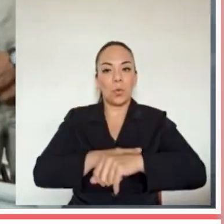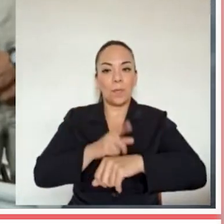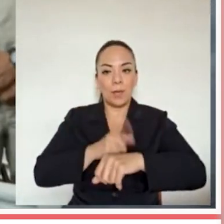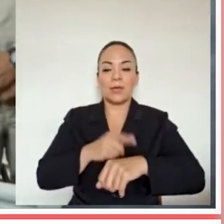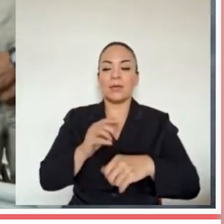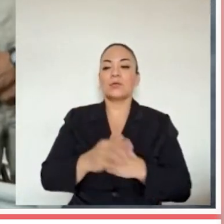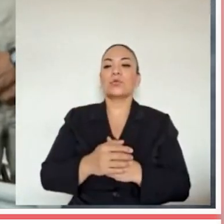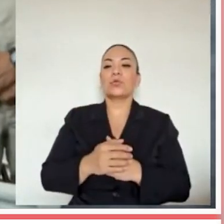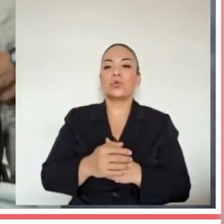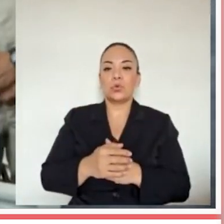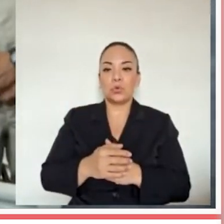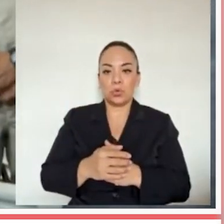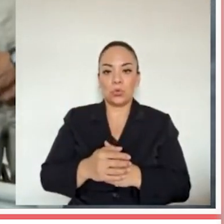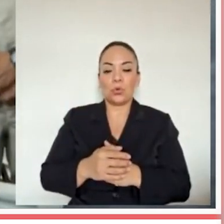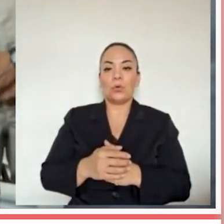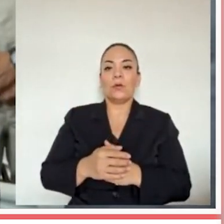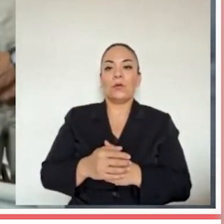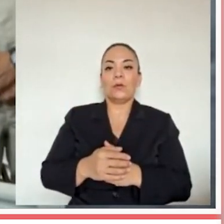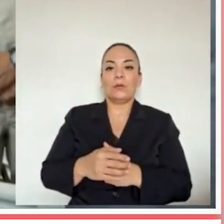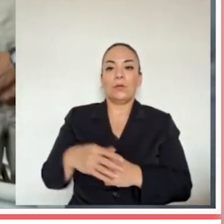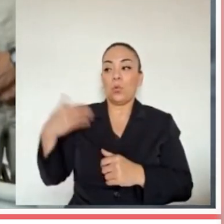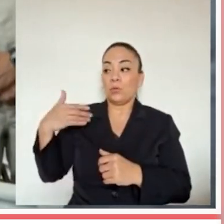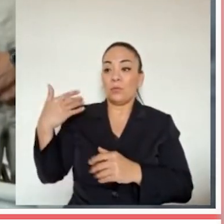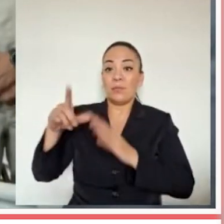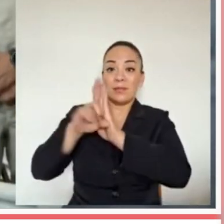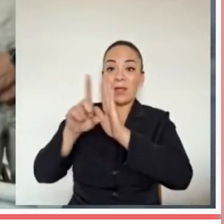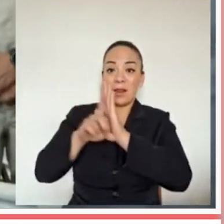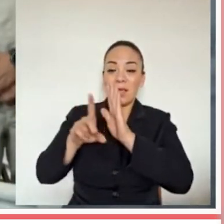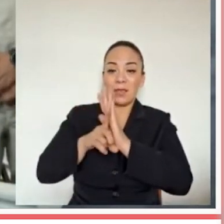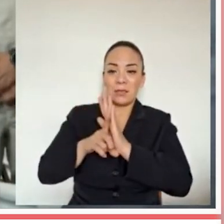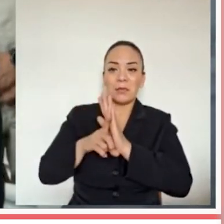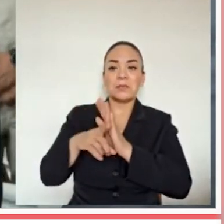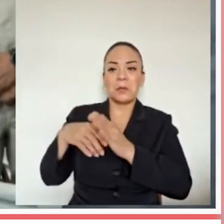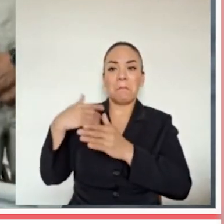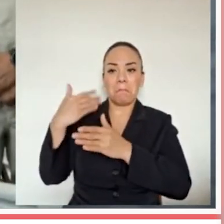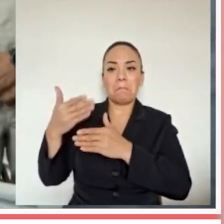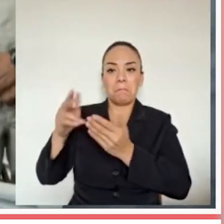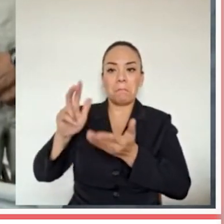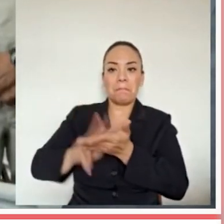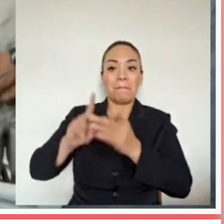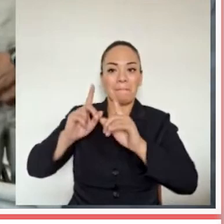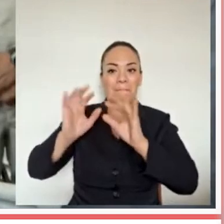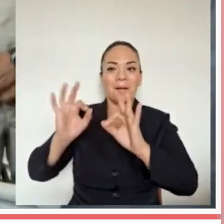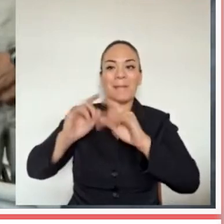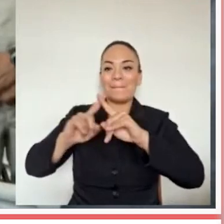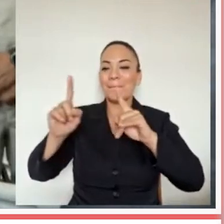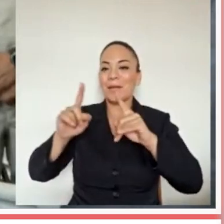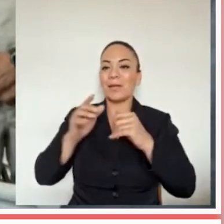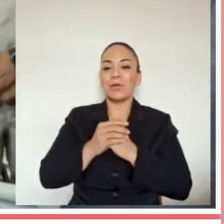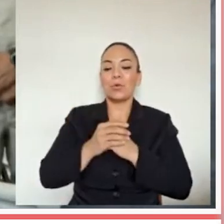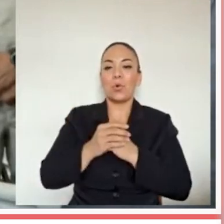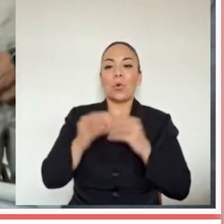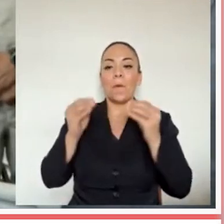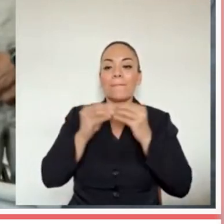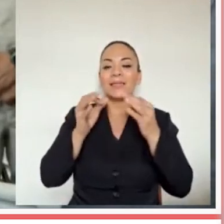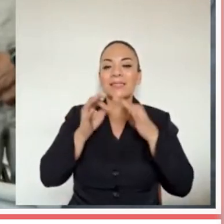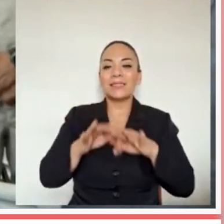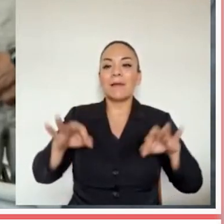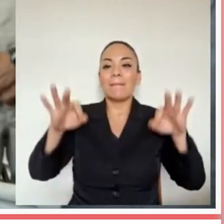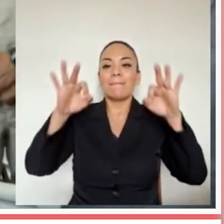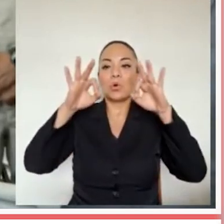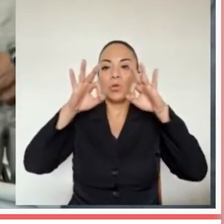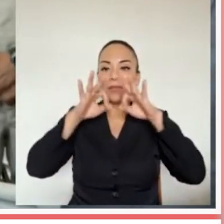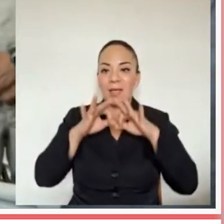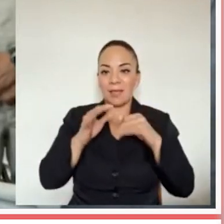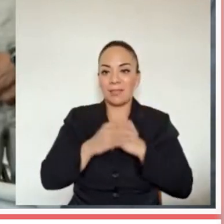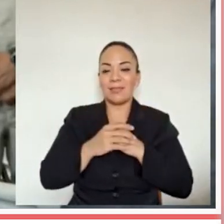pasado leyes últimamente, está bien, pero el gran plato fuerte es